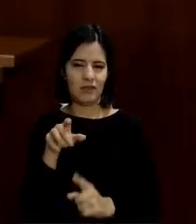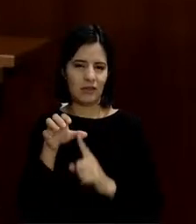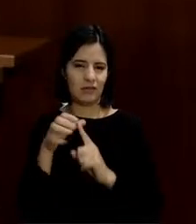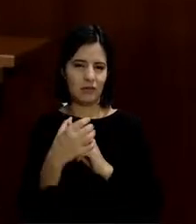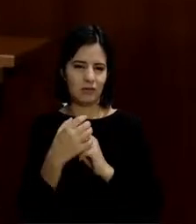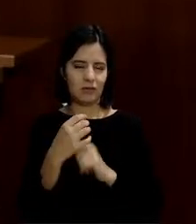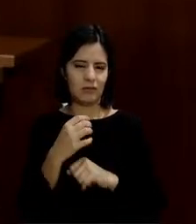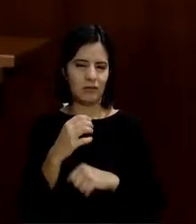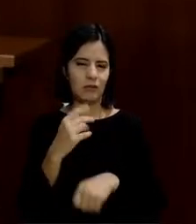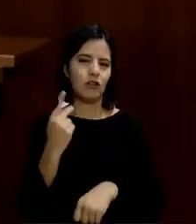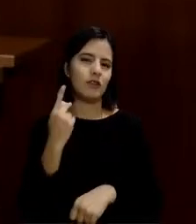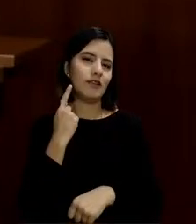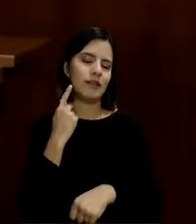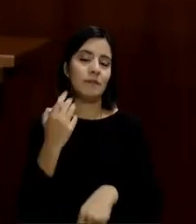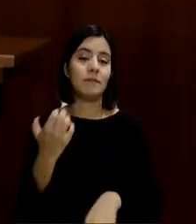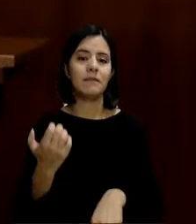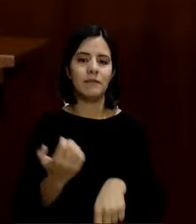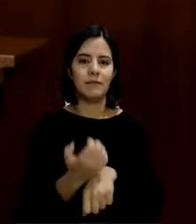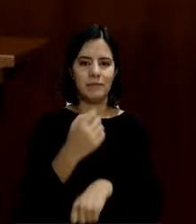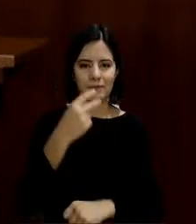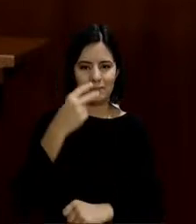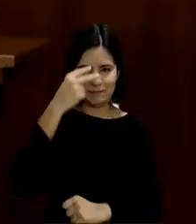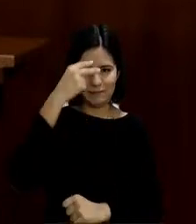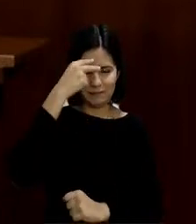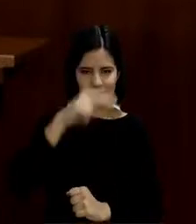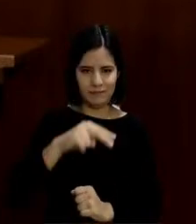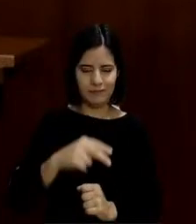Política del Estado Libre y Soberano de México,